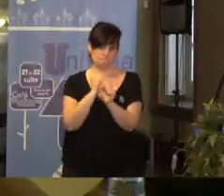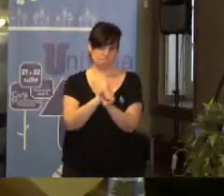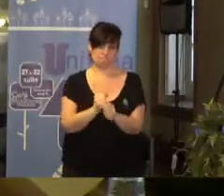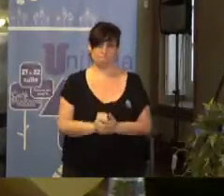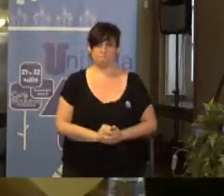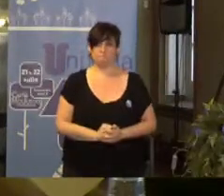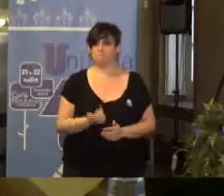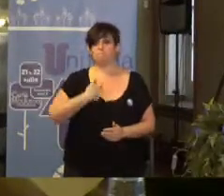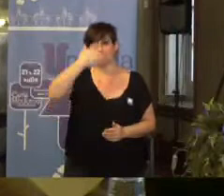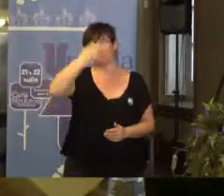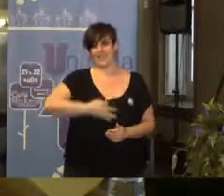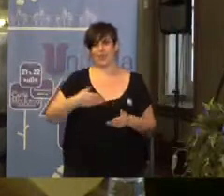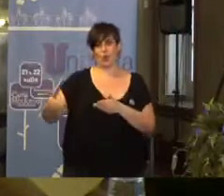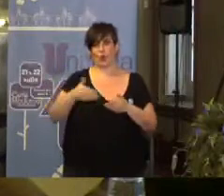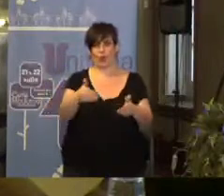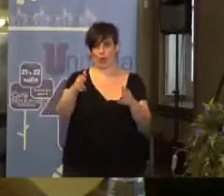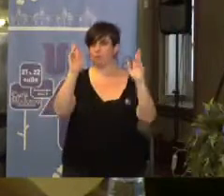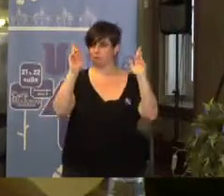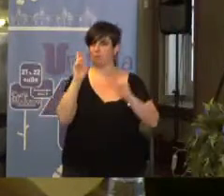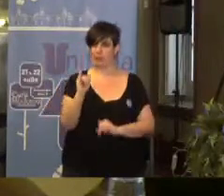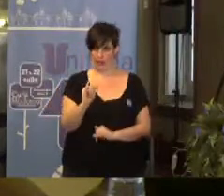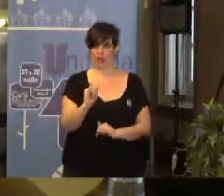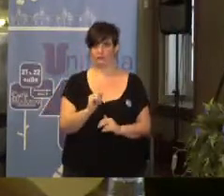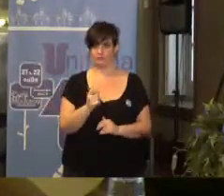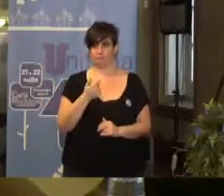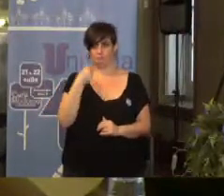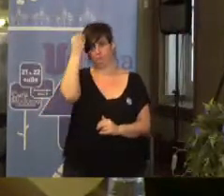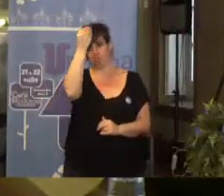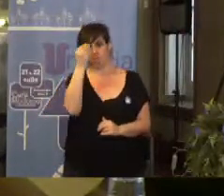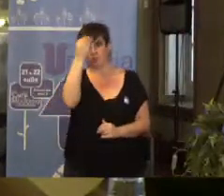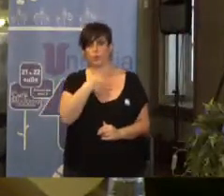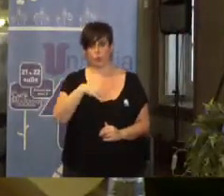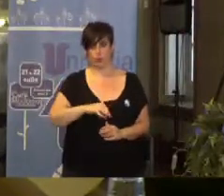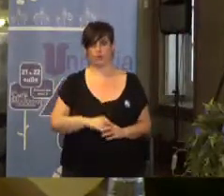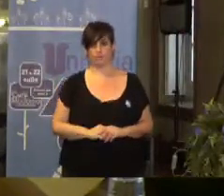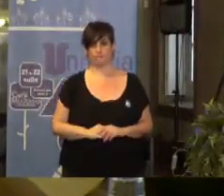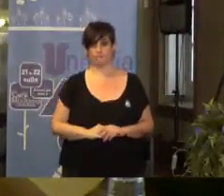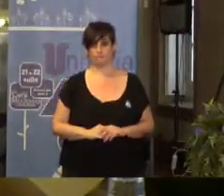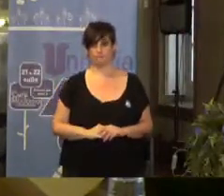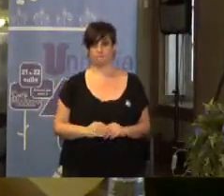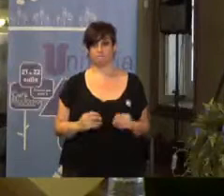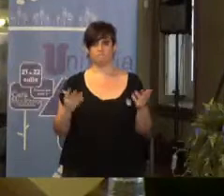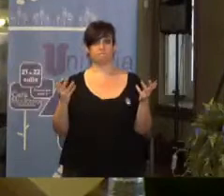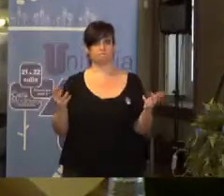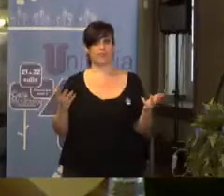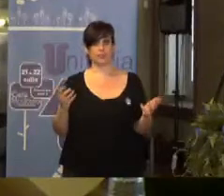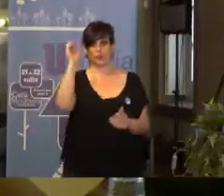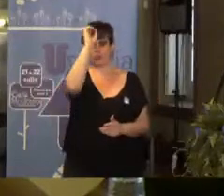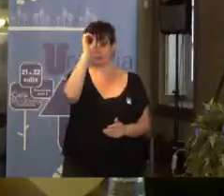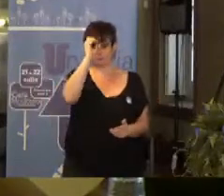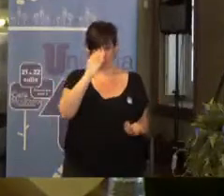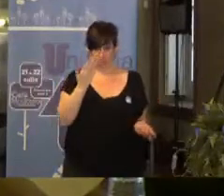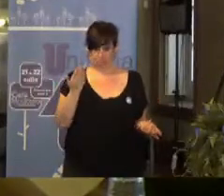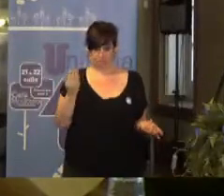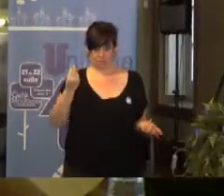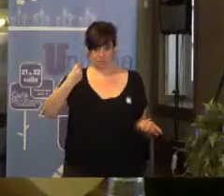creo que sí hai camiño para a esperanza e que sí existe a posibilidade da esperanza. Entón, desde esa postura,